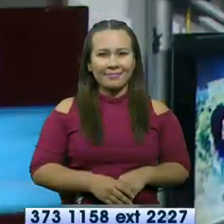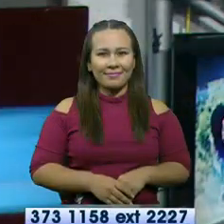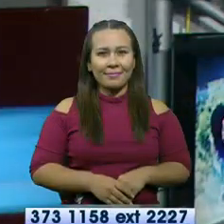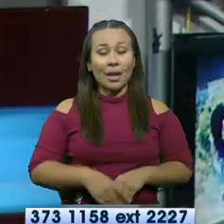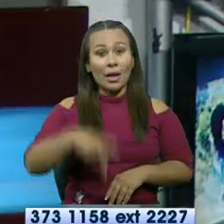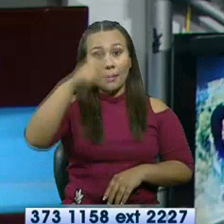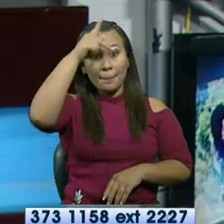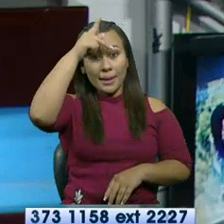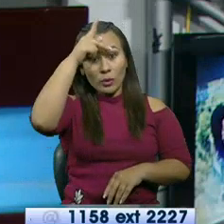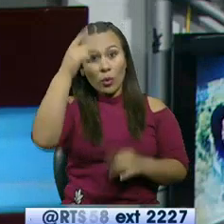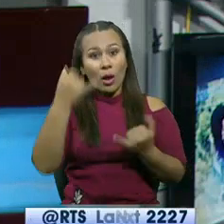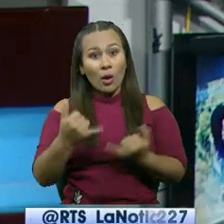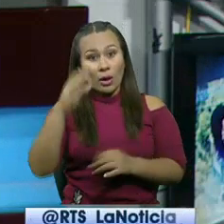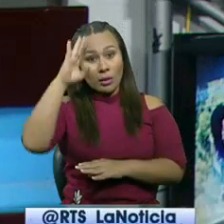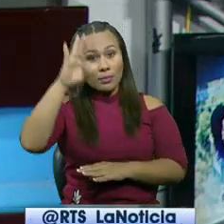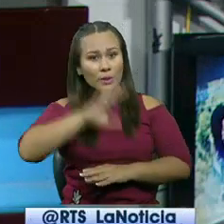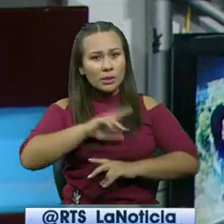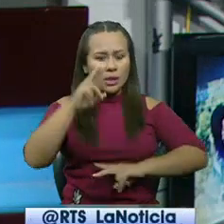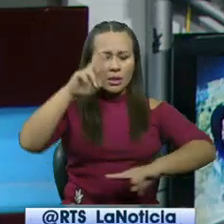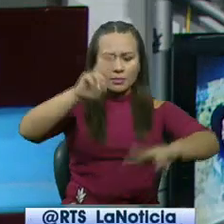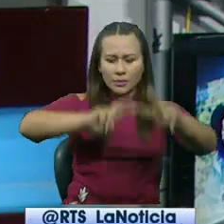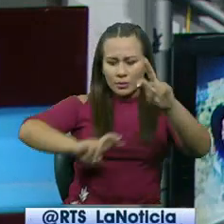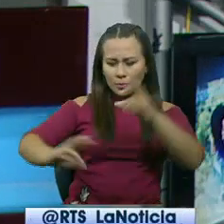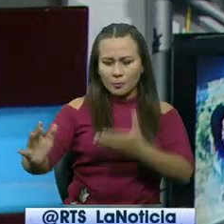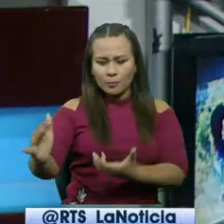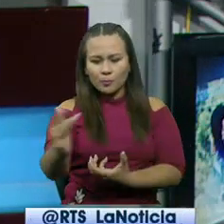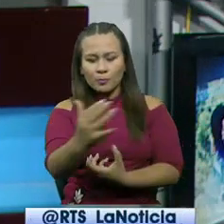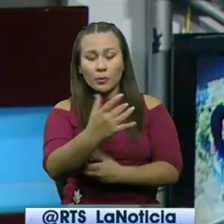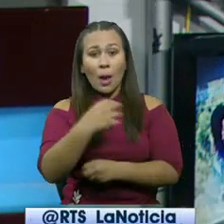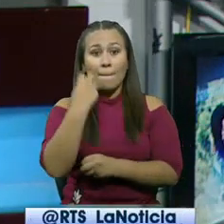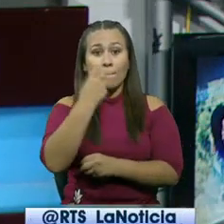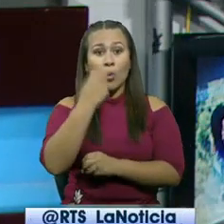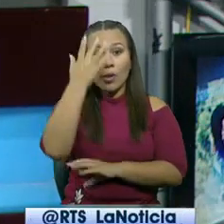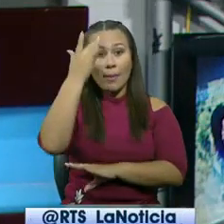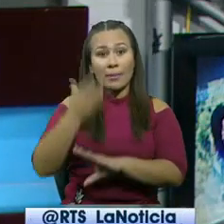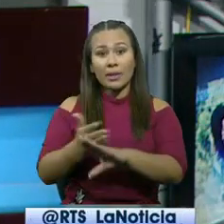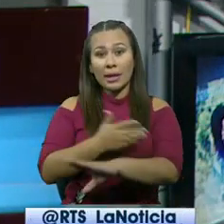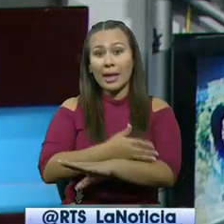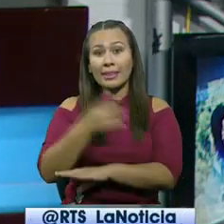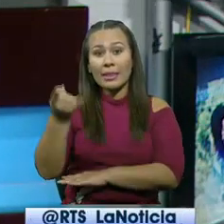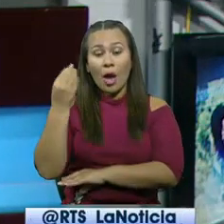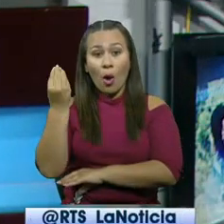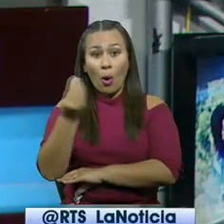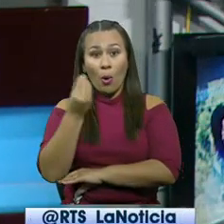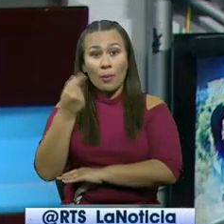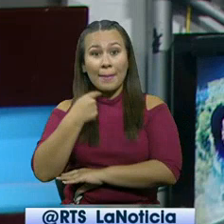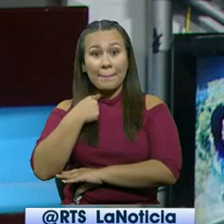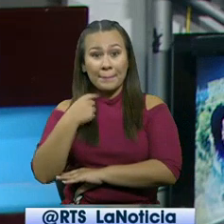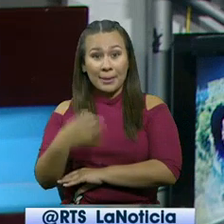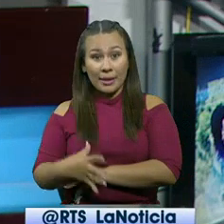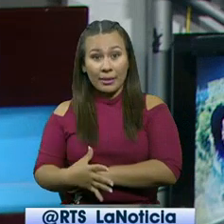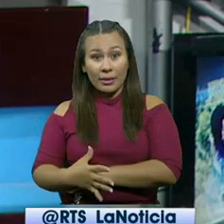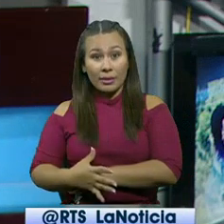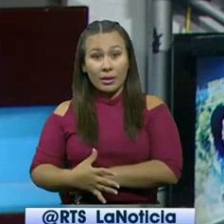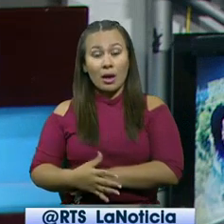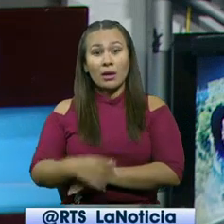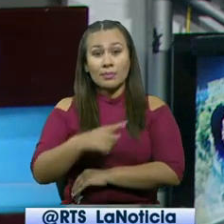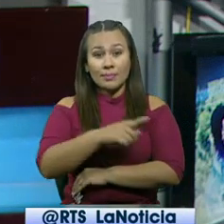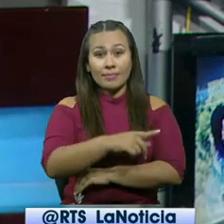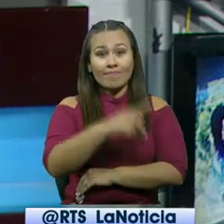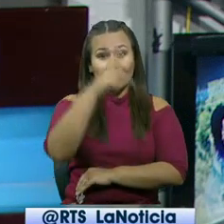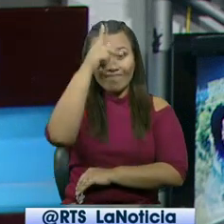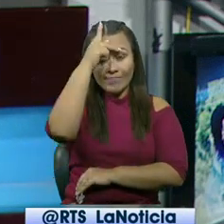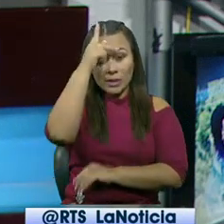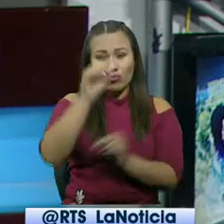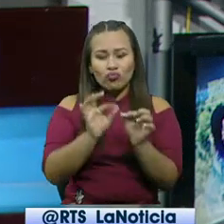En Perú se realizó la reconstrucción de los hechos en torno a la desaparición y muerte de la joven ecuatoriano-española ocurrido